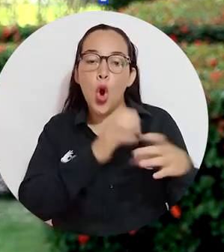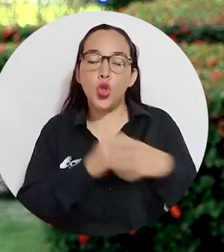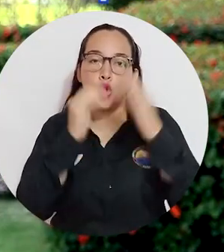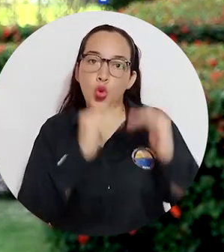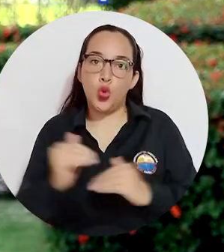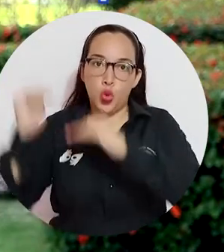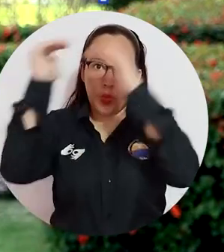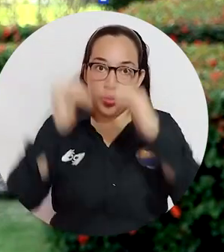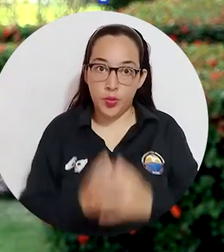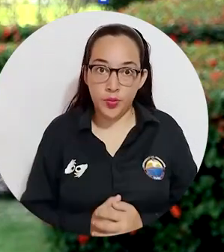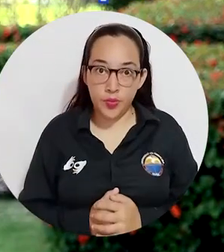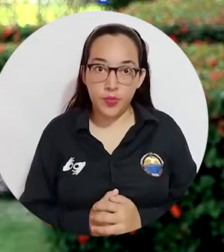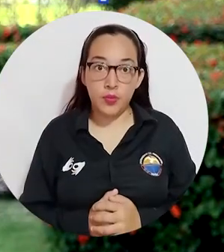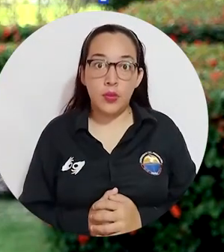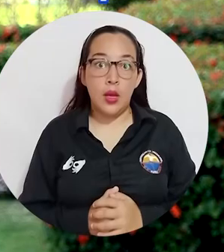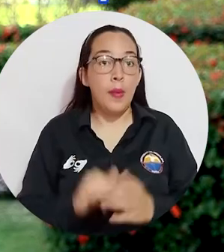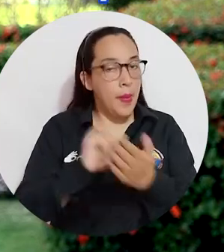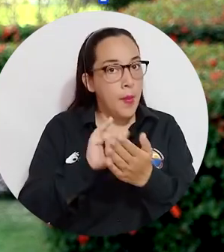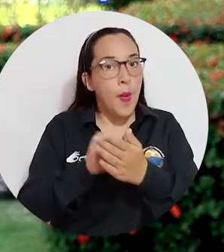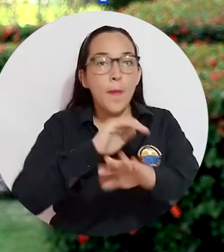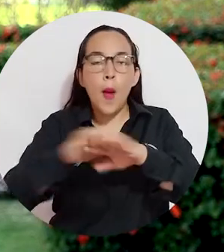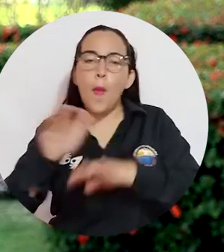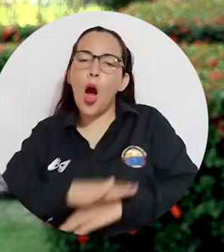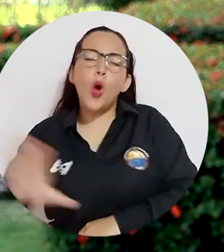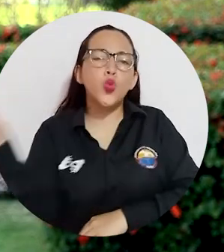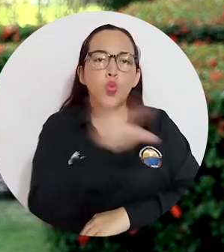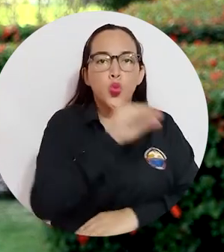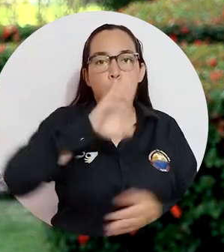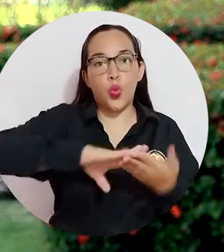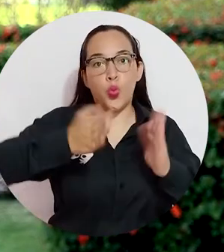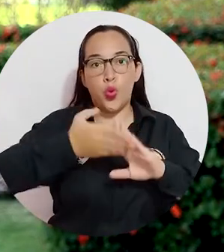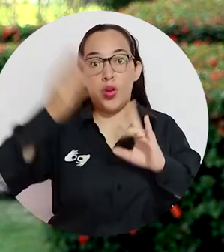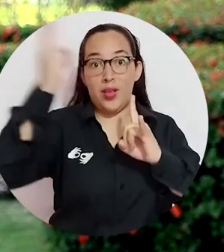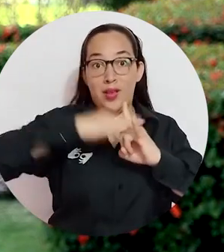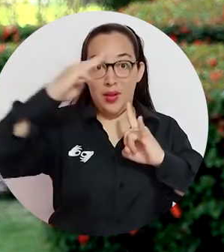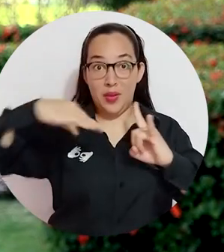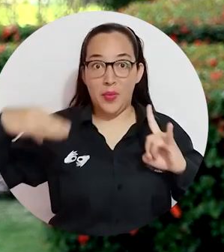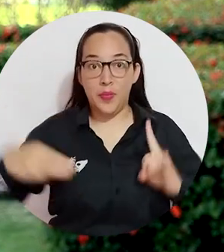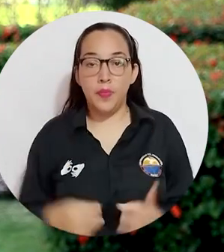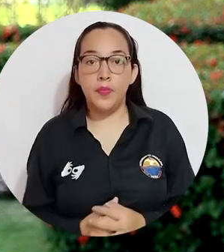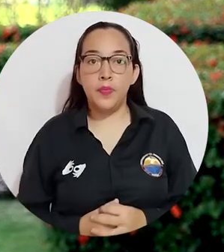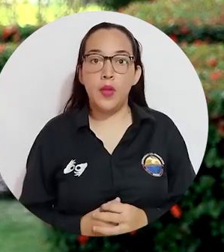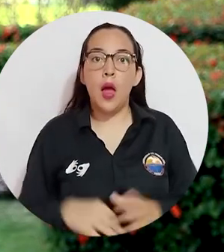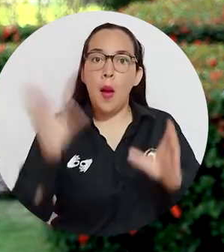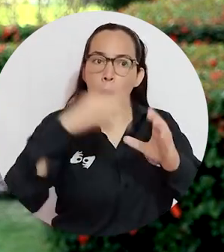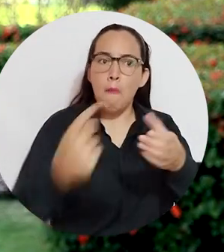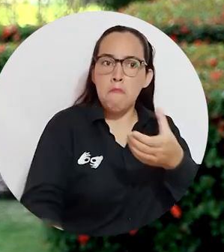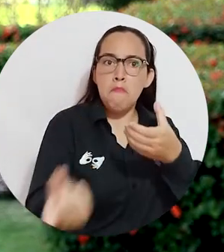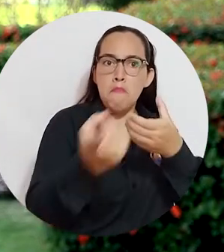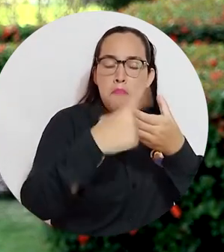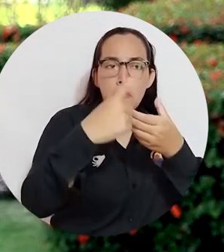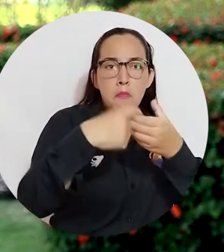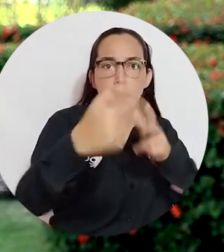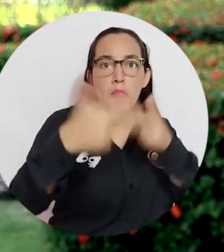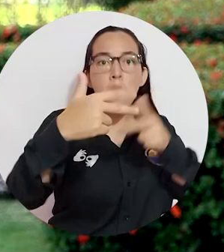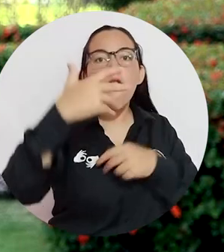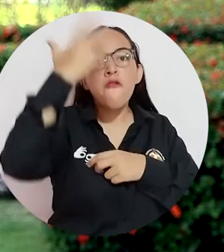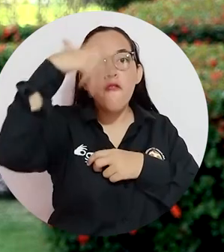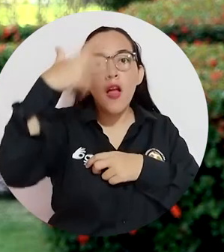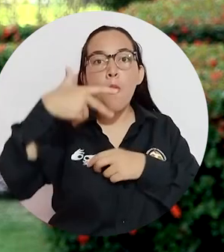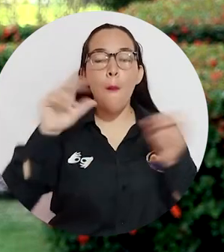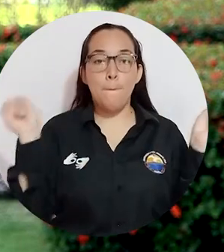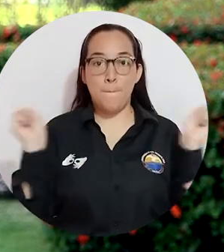los candidatos al Consejo Superior. Igualmente invitamos a toda la comunidad universitaria a